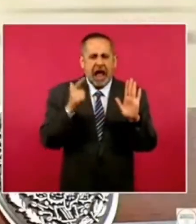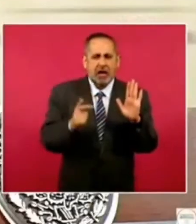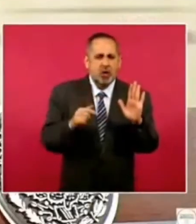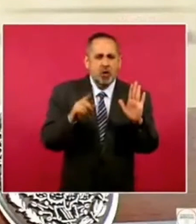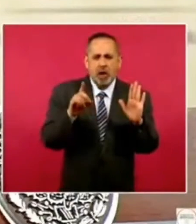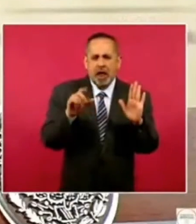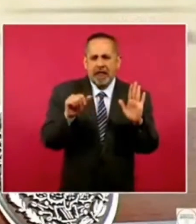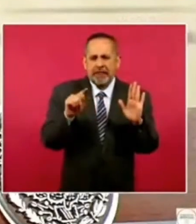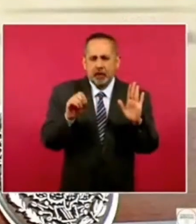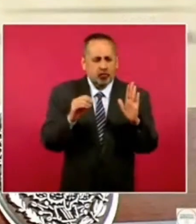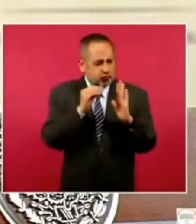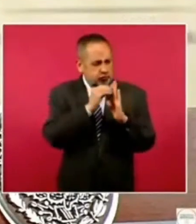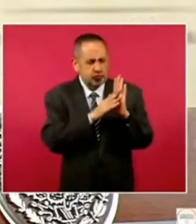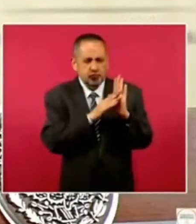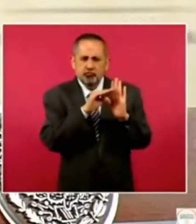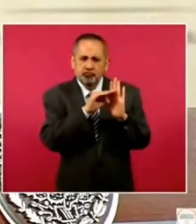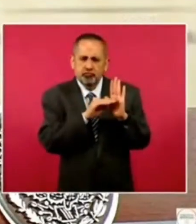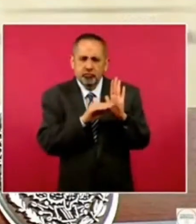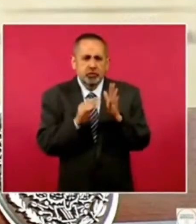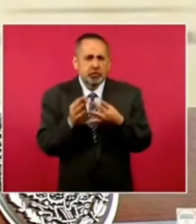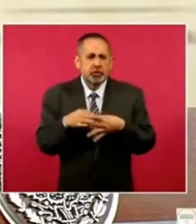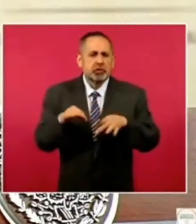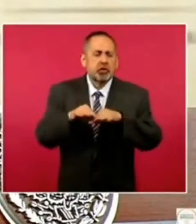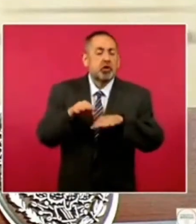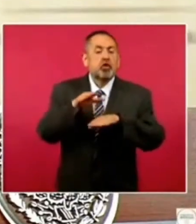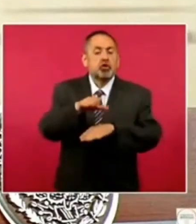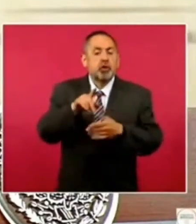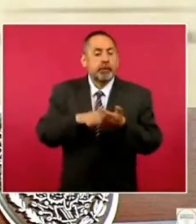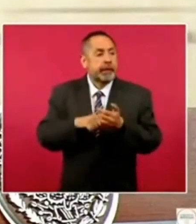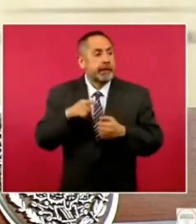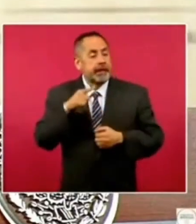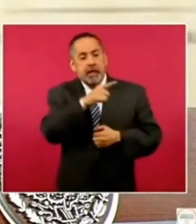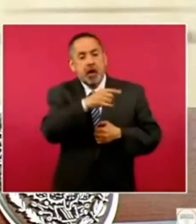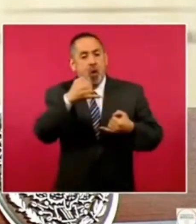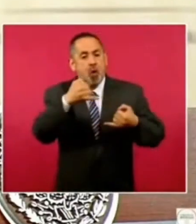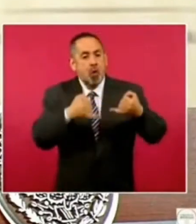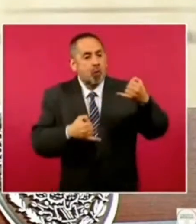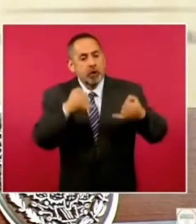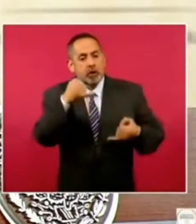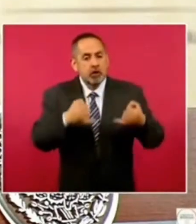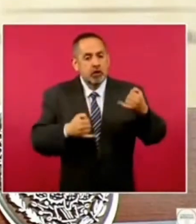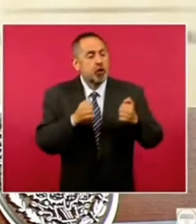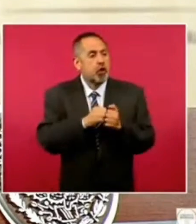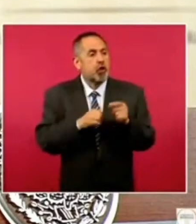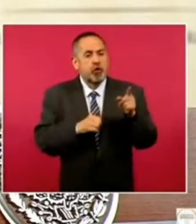datos relevantes sobre el juicio que se lleva a cabo